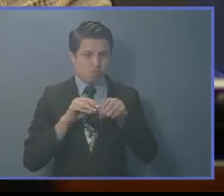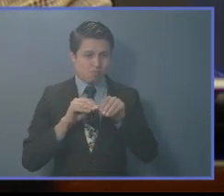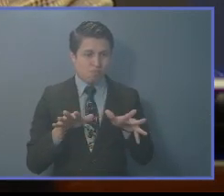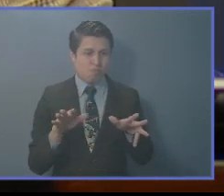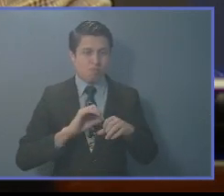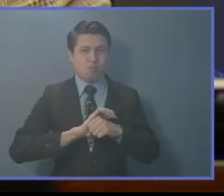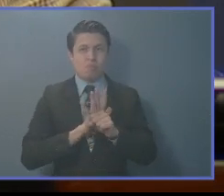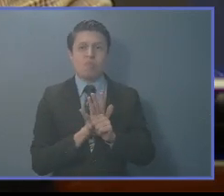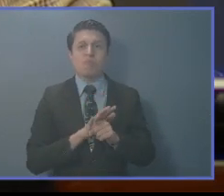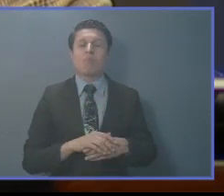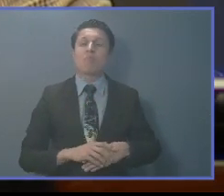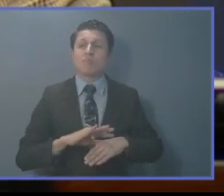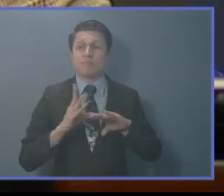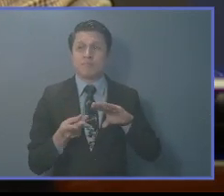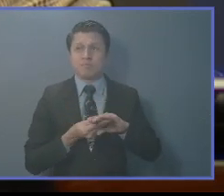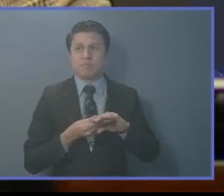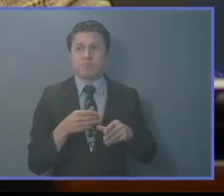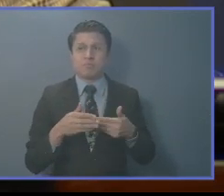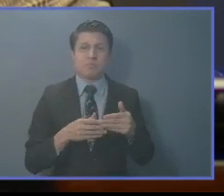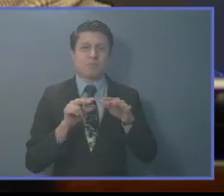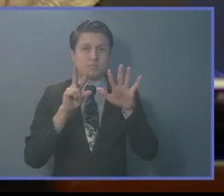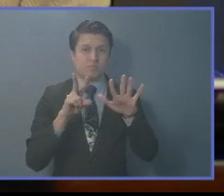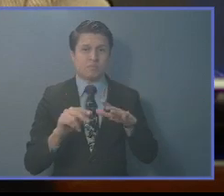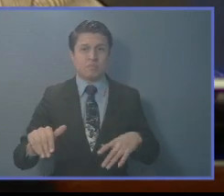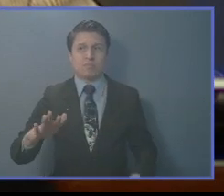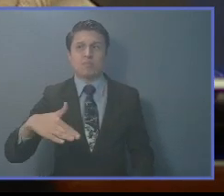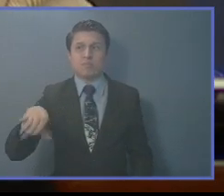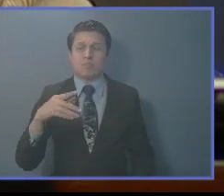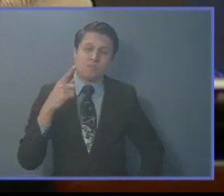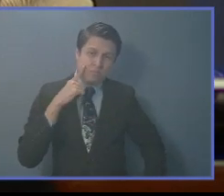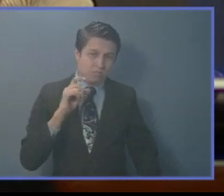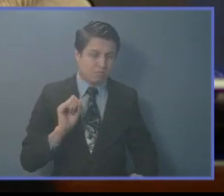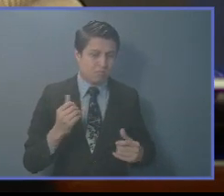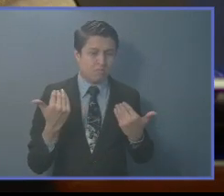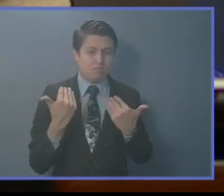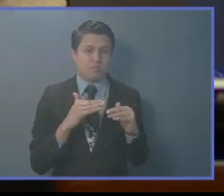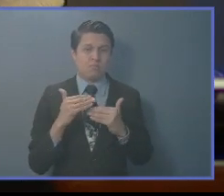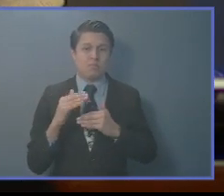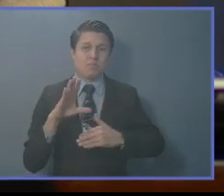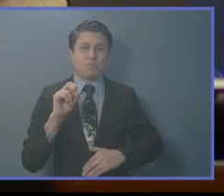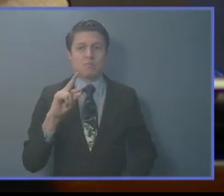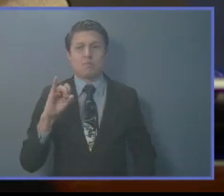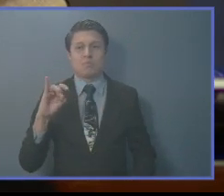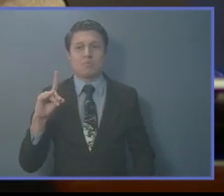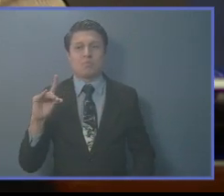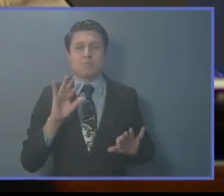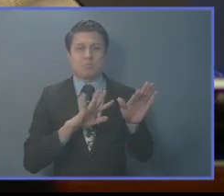6. Los nexos epidemiológicos. 7. Zonas o lugares que sean focos de infección de COVID-19.